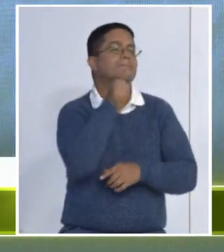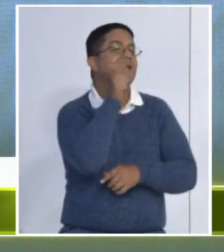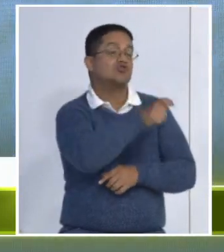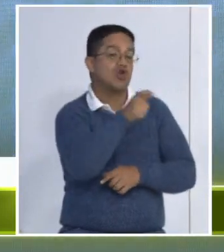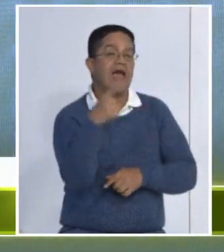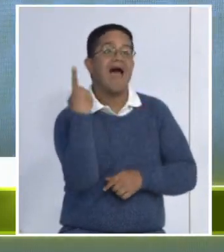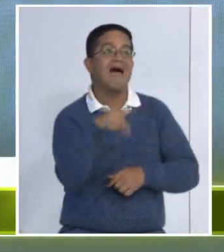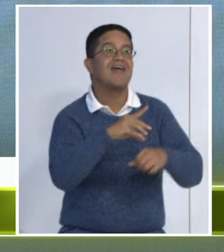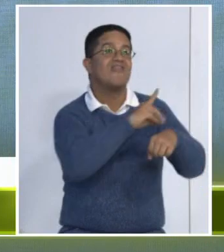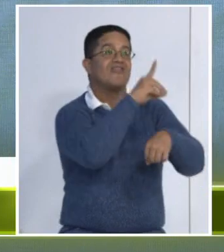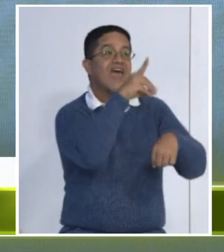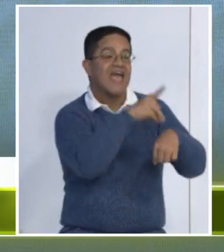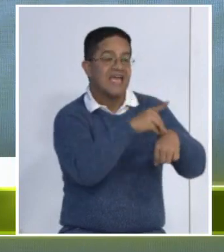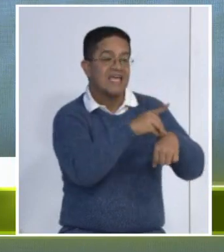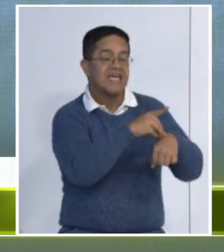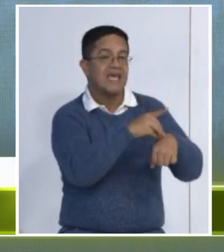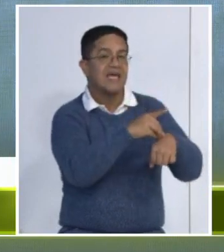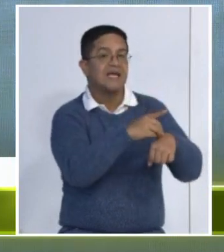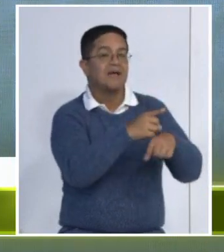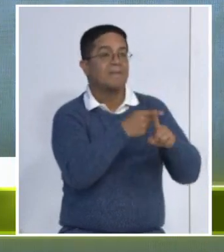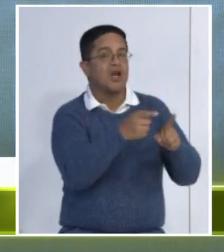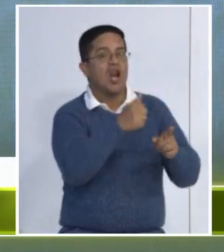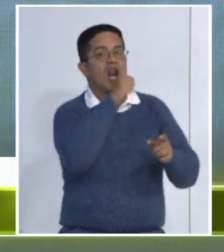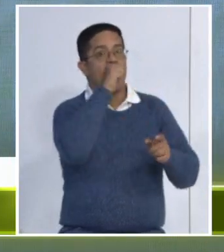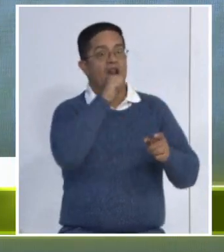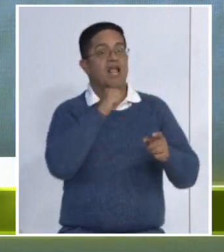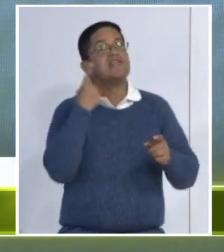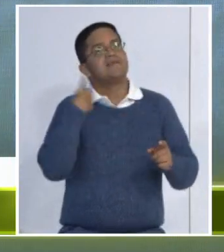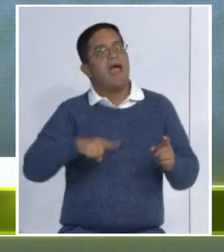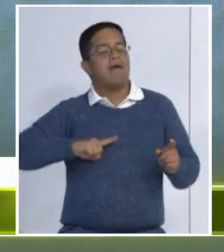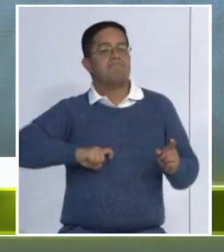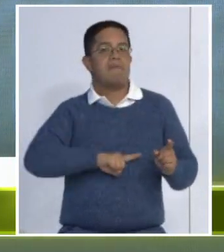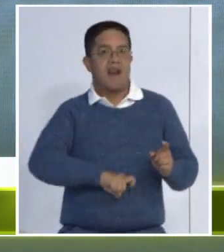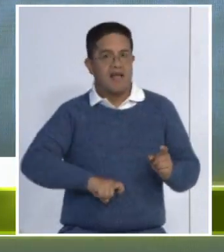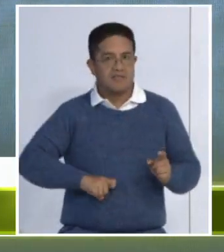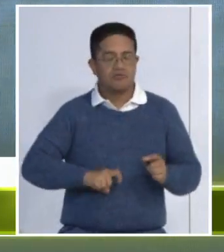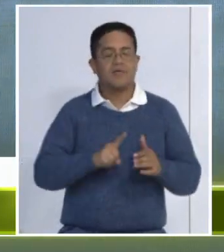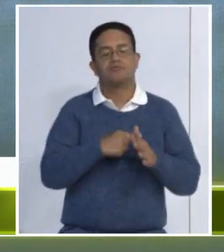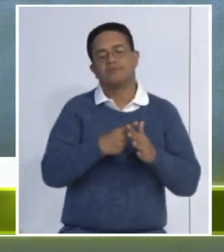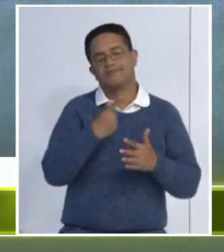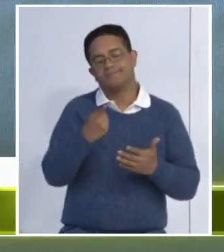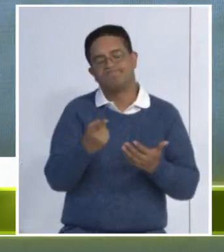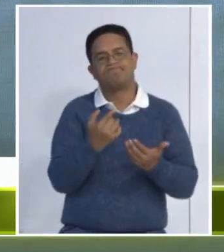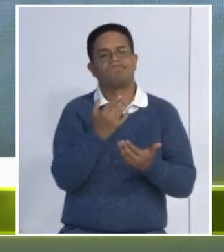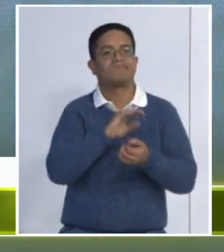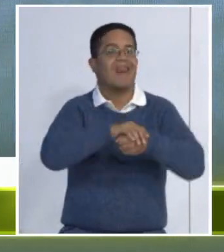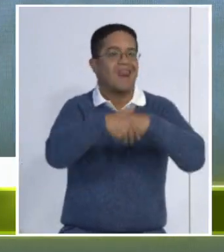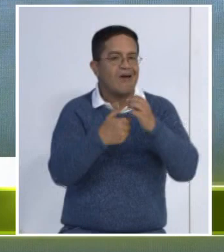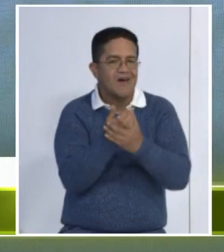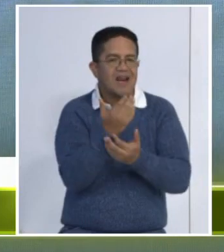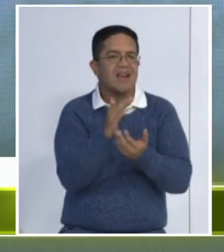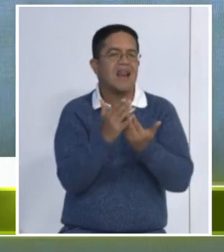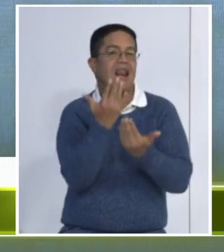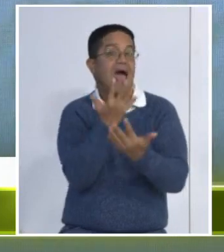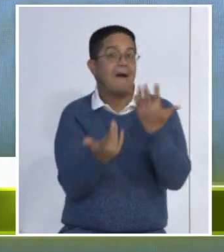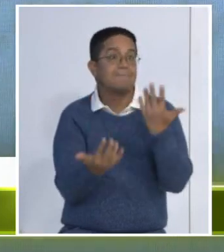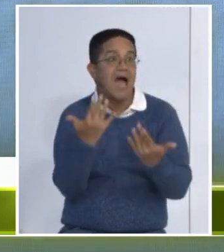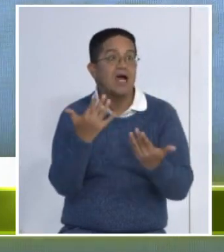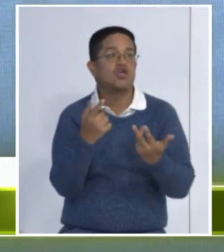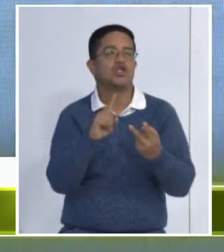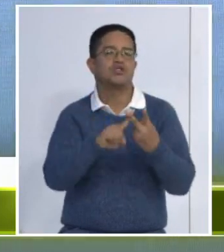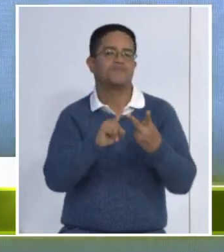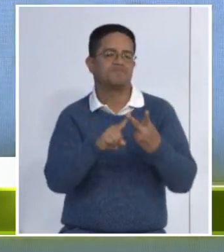agua de coco y terminan teniendo una parasitosis intestinal. Entonces hay que lavarse las manos, hay que ver de dónde viene esa agua de coco y